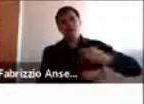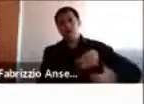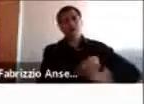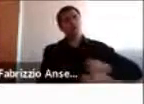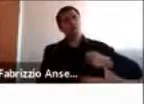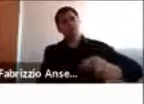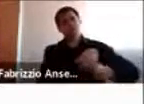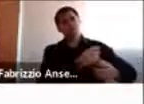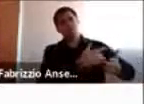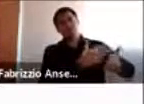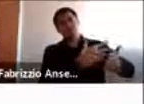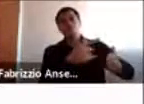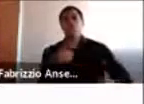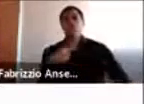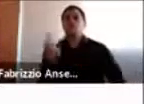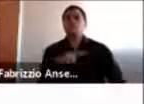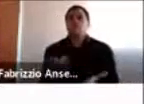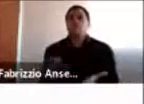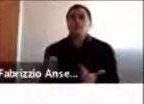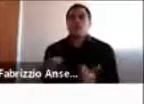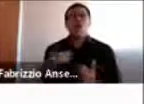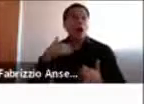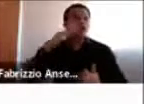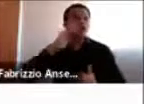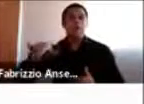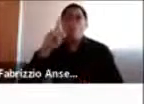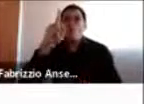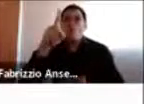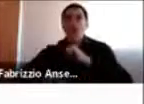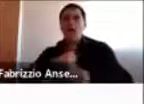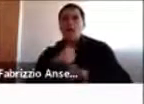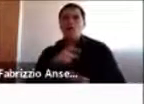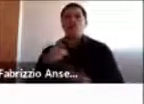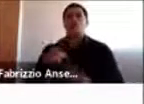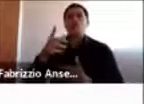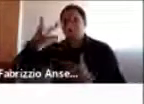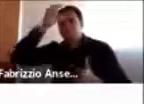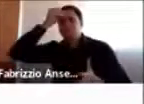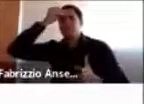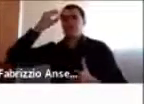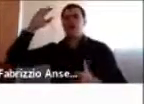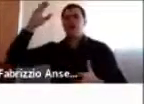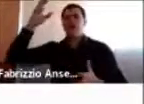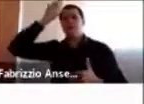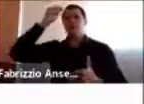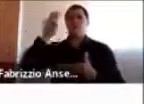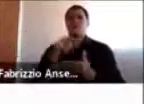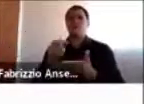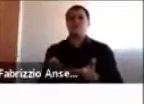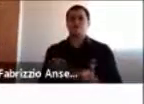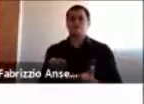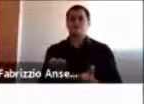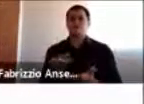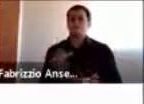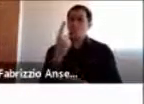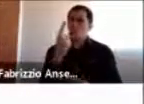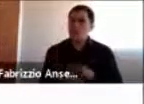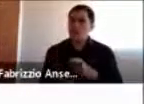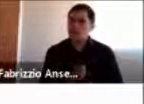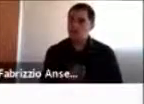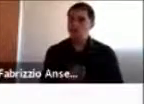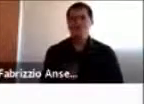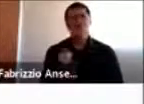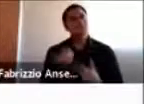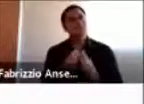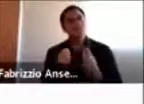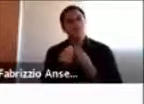curso de un año escolar los niños sean capaces de poder entonces aprenderlo. Y el tema es bien interesante porque entonces, claro,